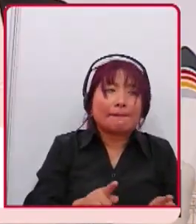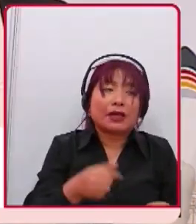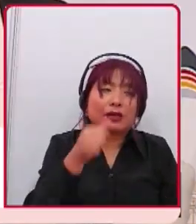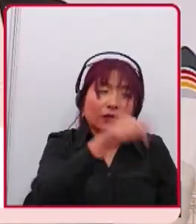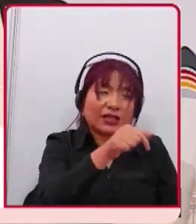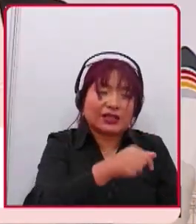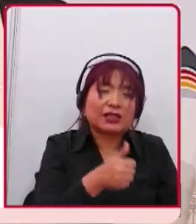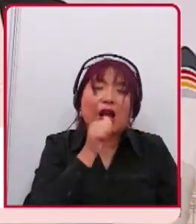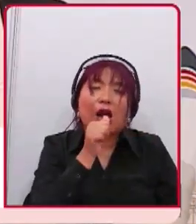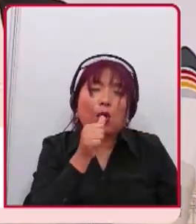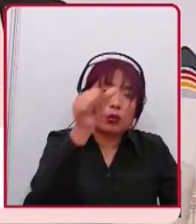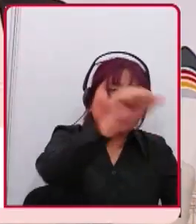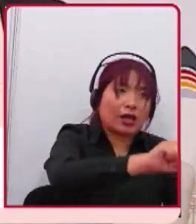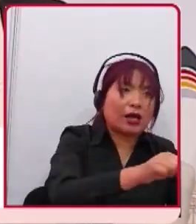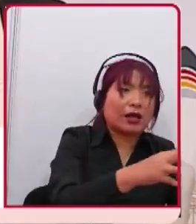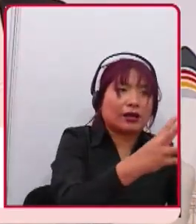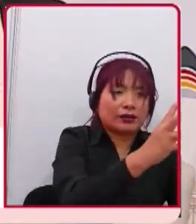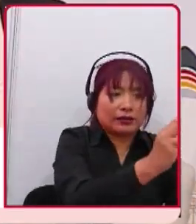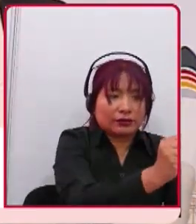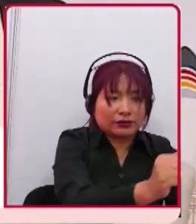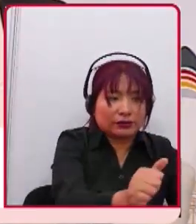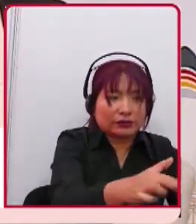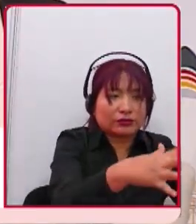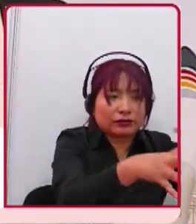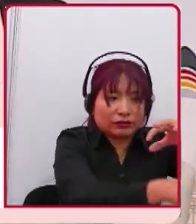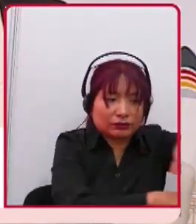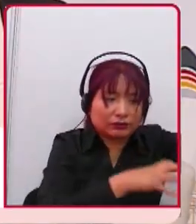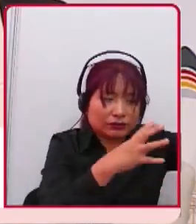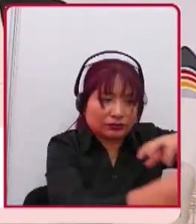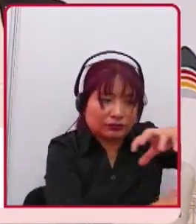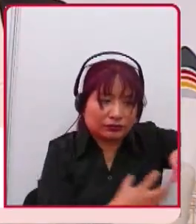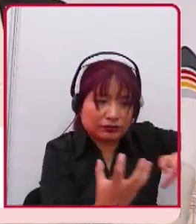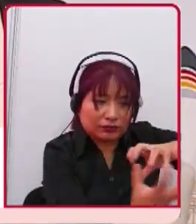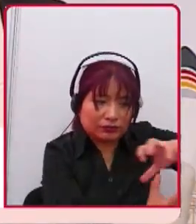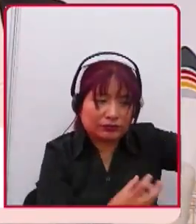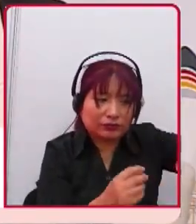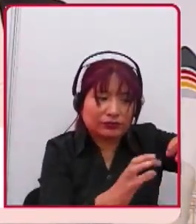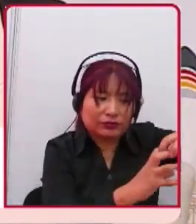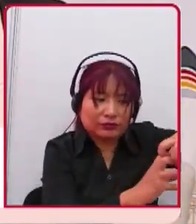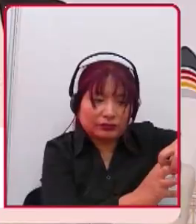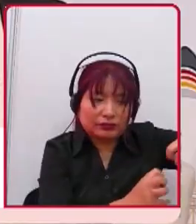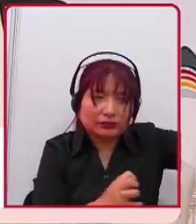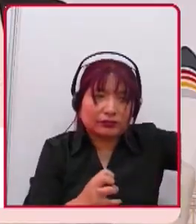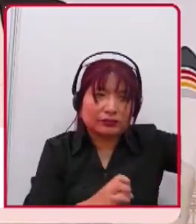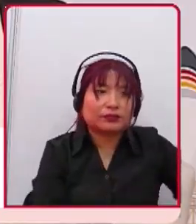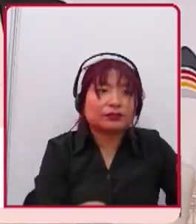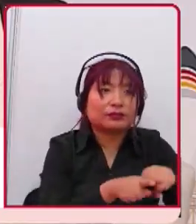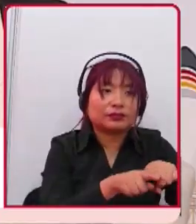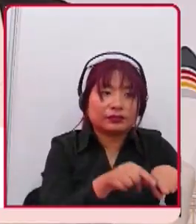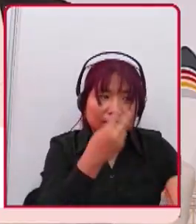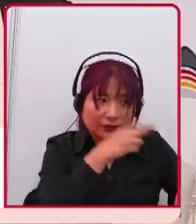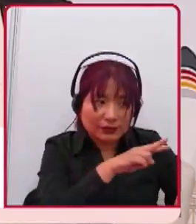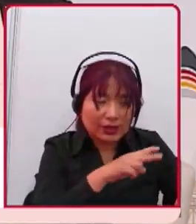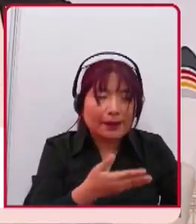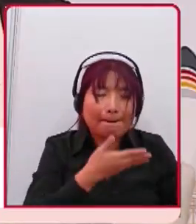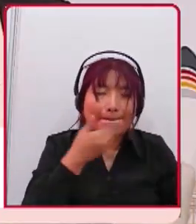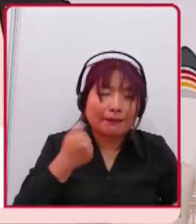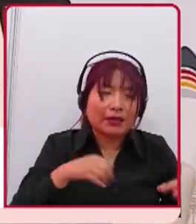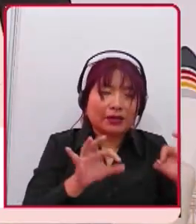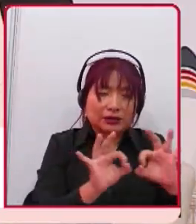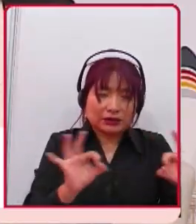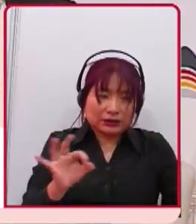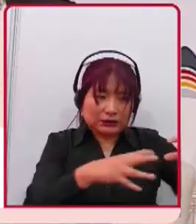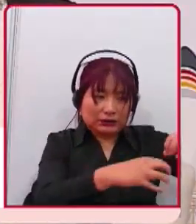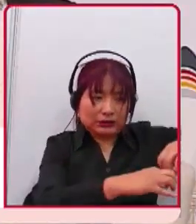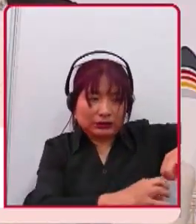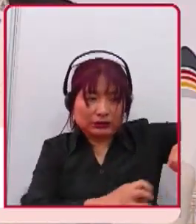de agua, diluyes más la pulpa y se generaba, entre comillas, mayor evacuación de la misma, ¿no?